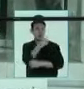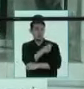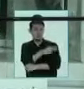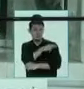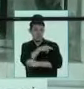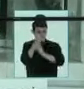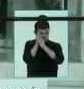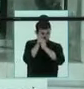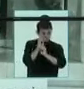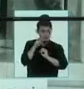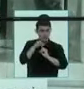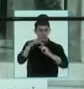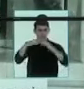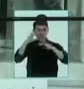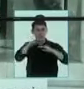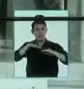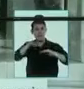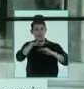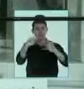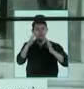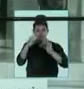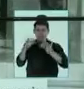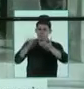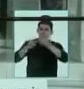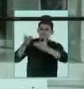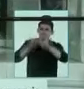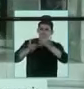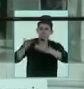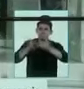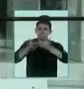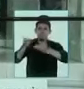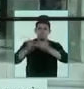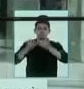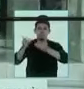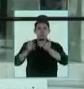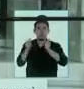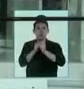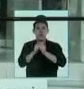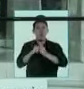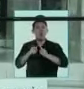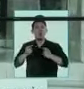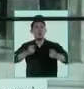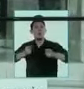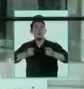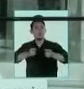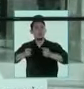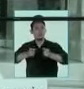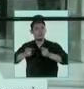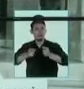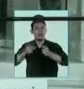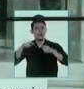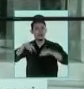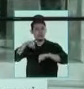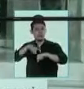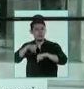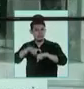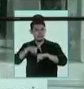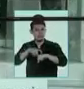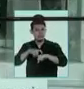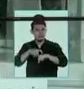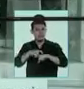CureVac Bayern o CureVac GSK. Entonces ya se tendría que ir firmando contratos con ellos para que apenas les den el permiso